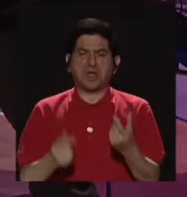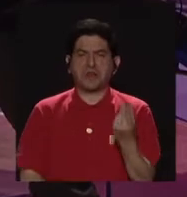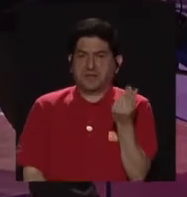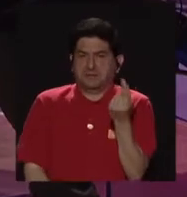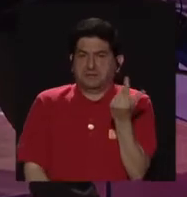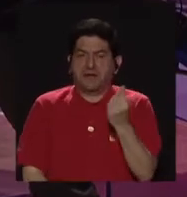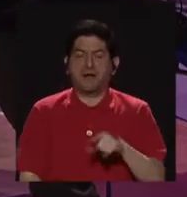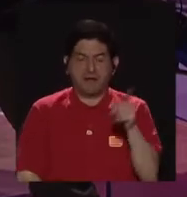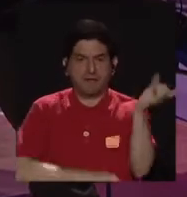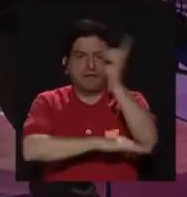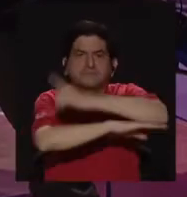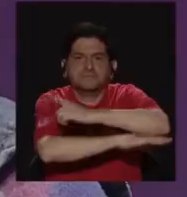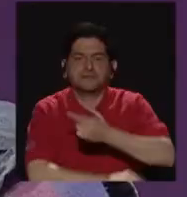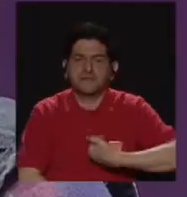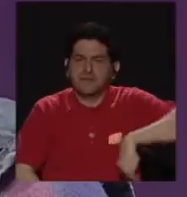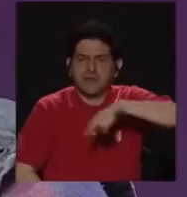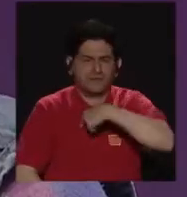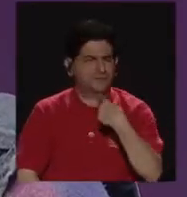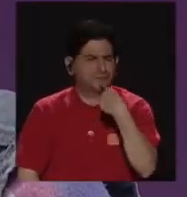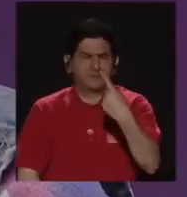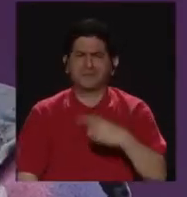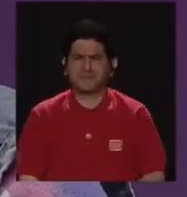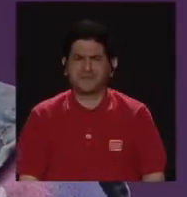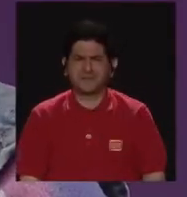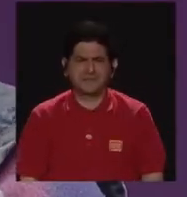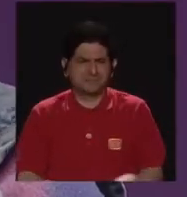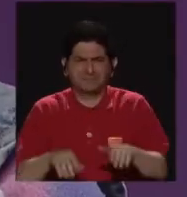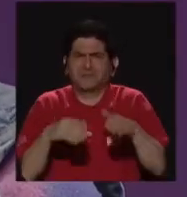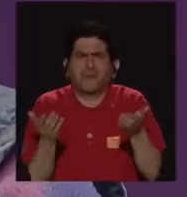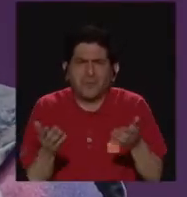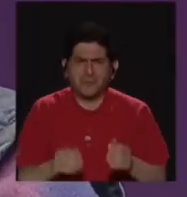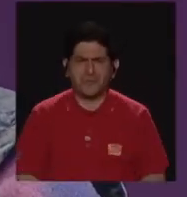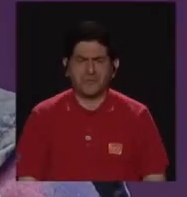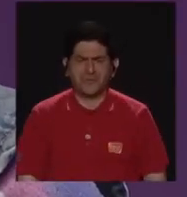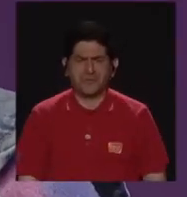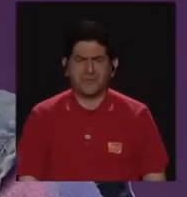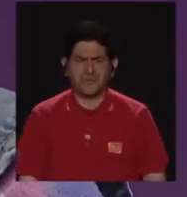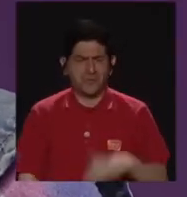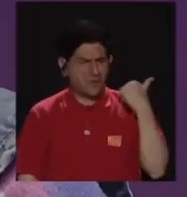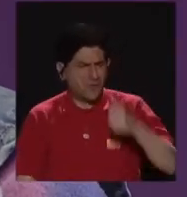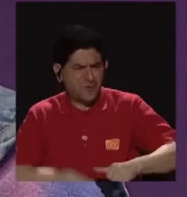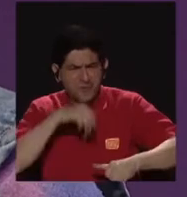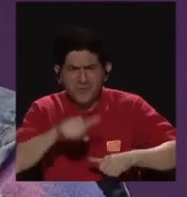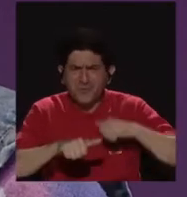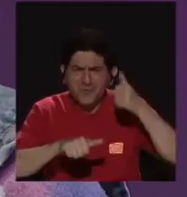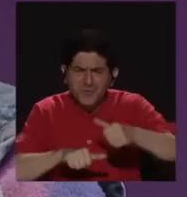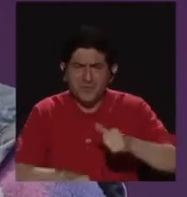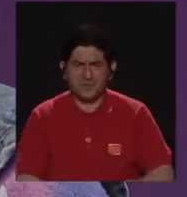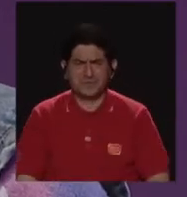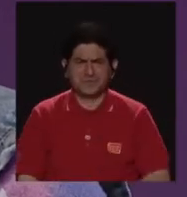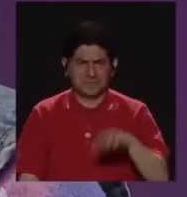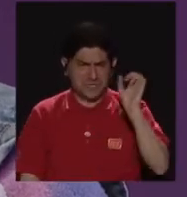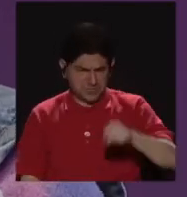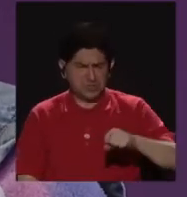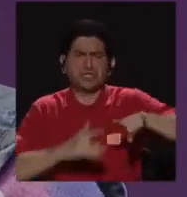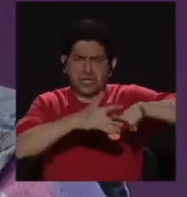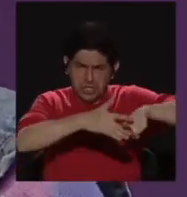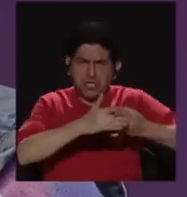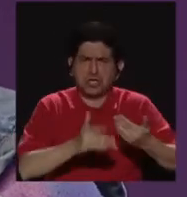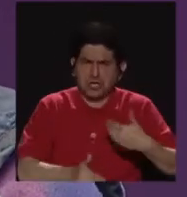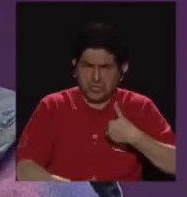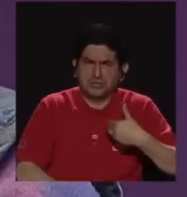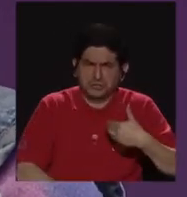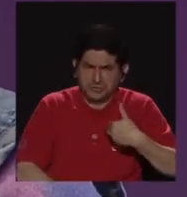entonces nosotros y nosotros decíamos cómo es posible que unas reivindicaciones que sé que sí se originaron